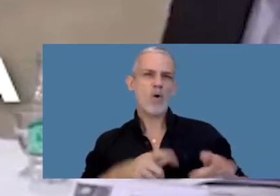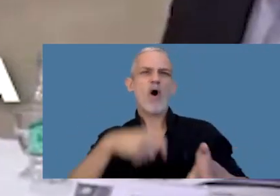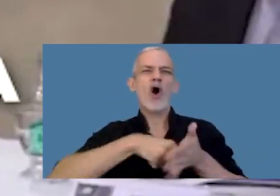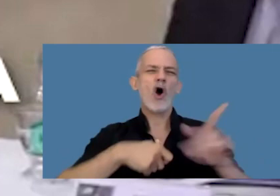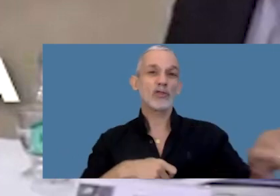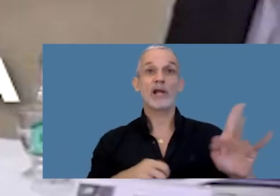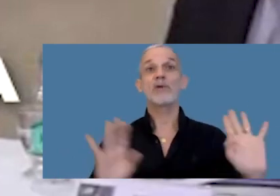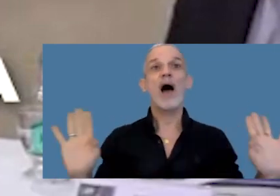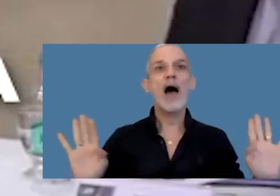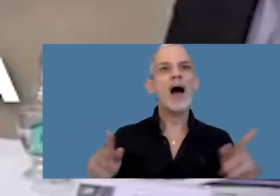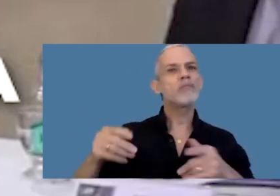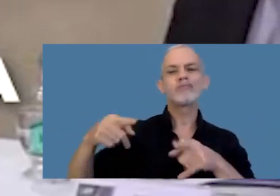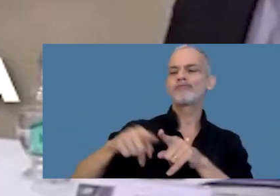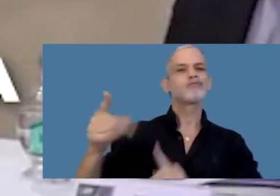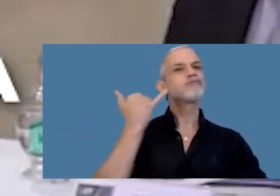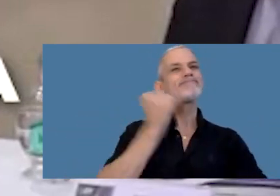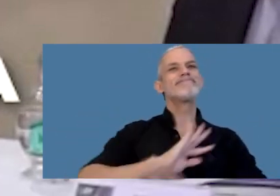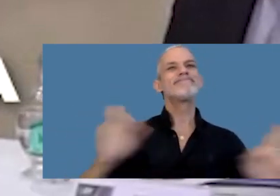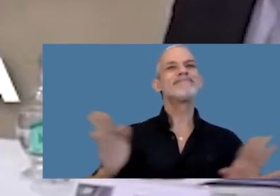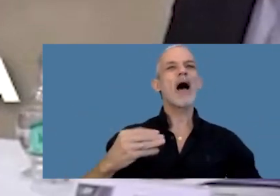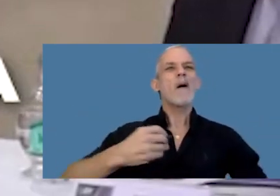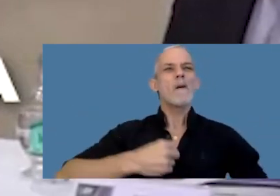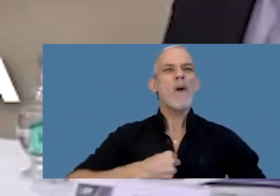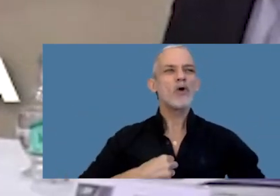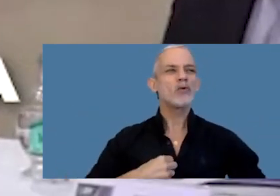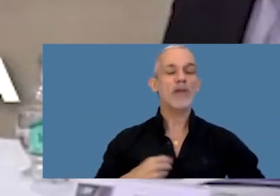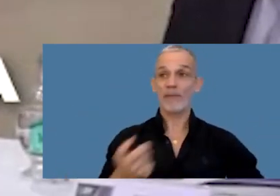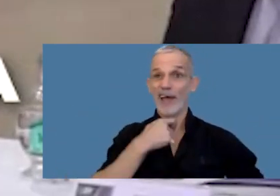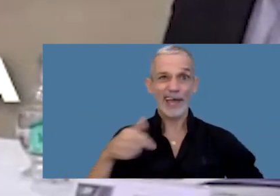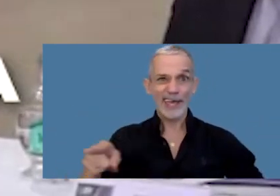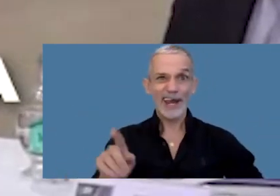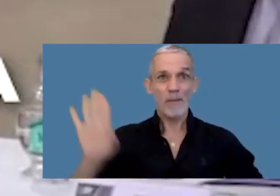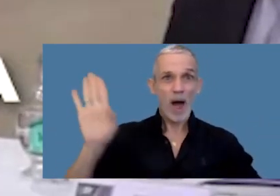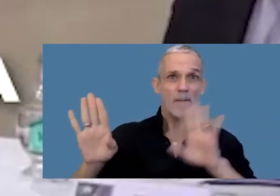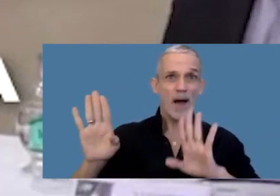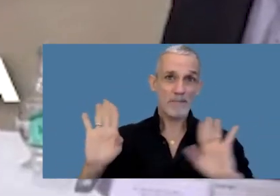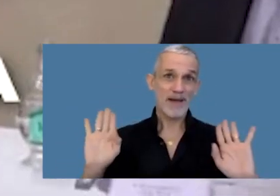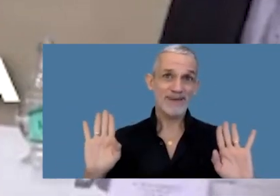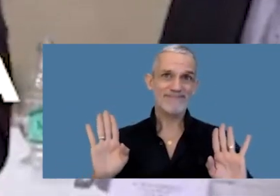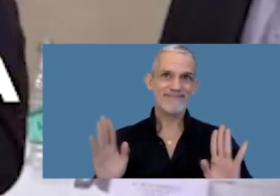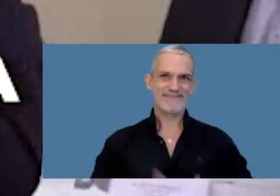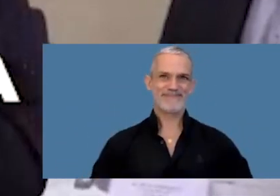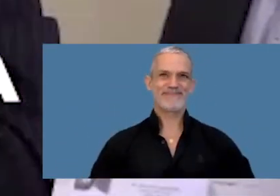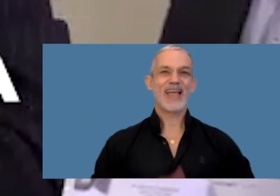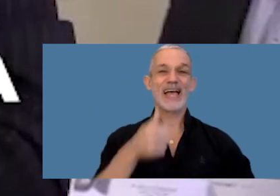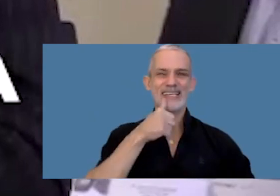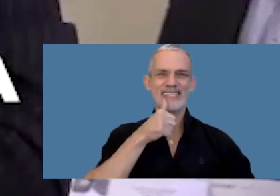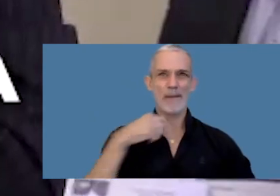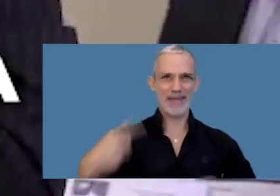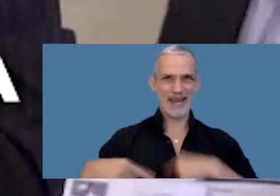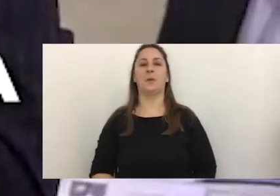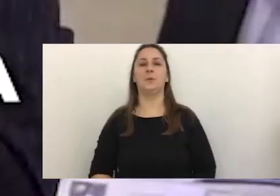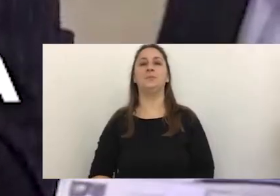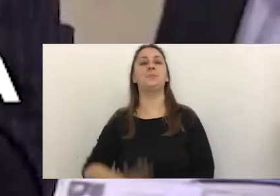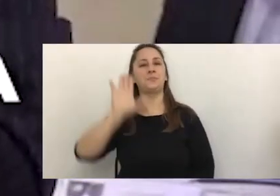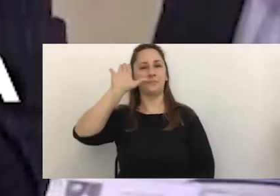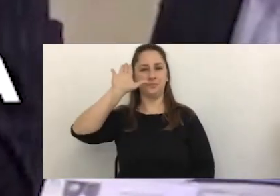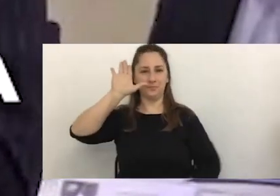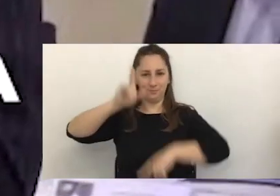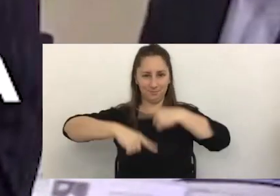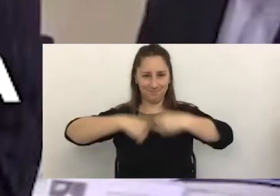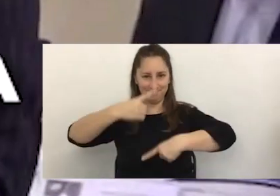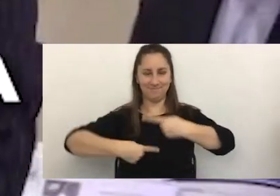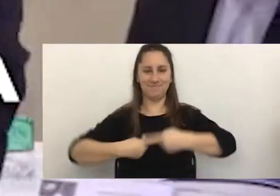esa manera el concepto de voluntad procreacional. La ley debe otorgar un vínculo